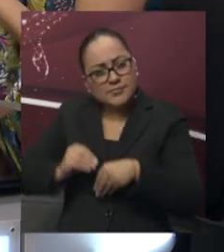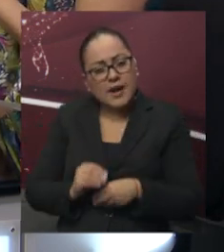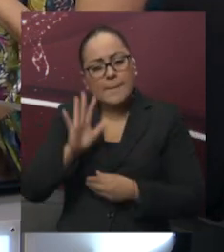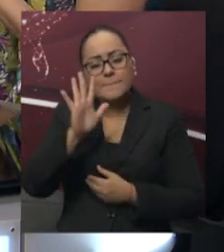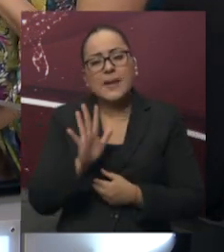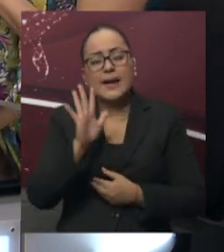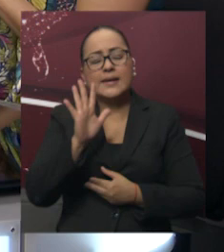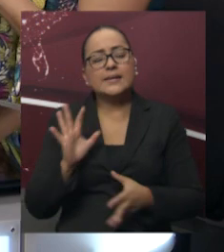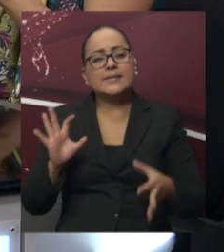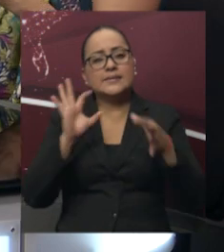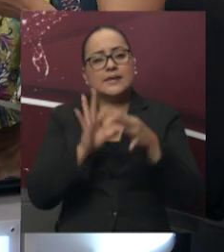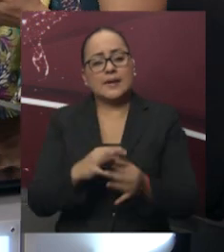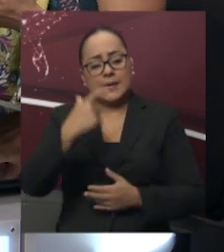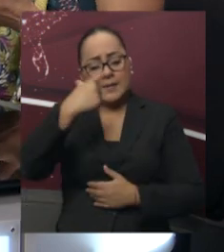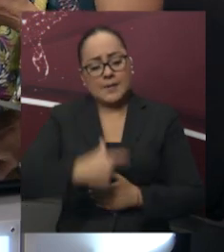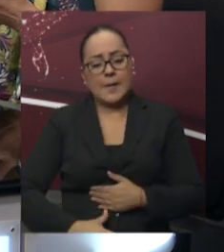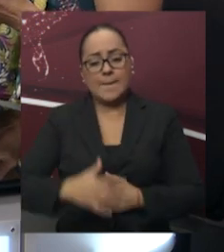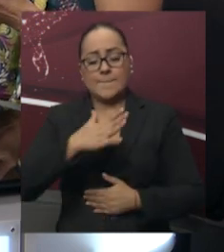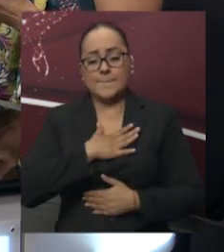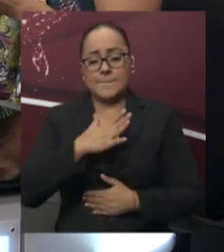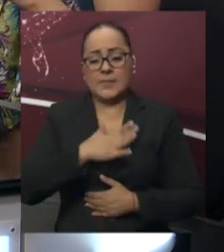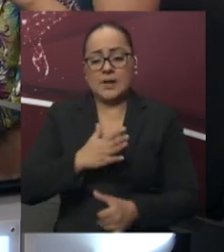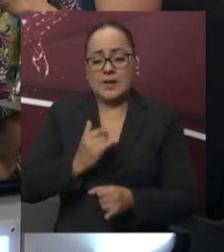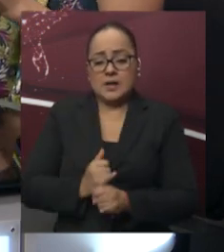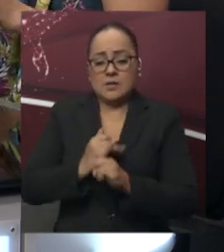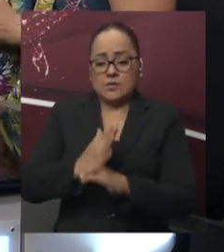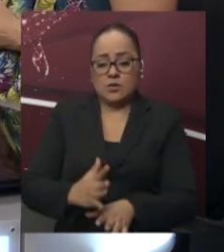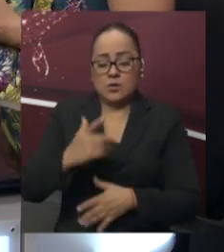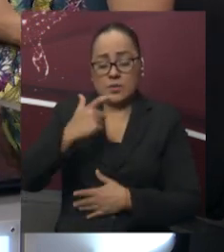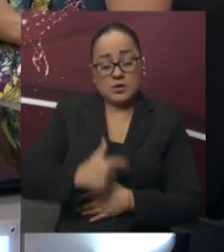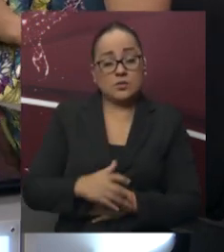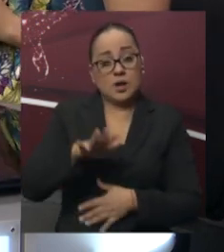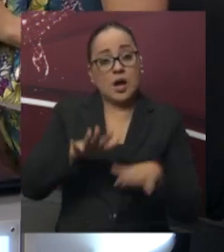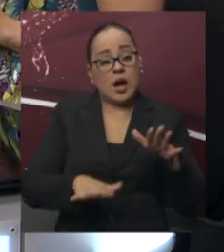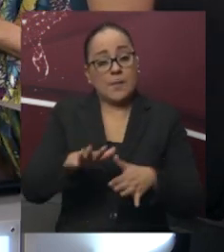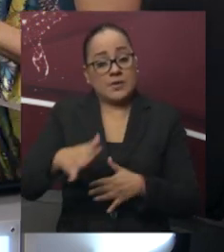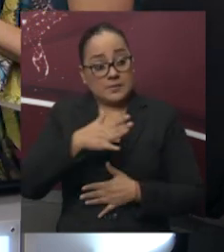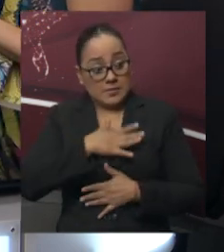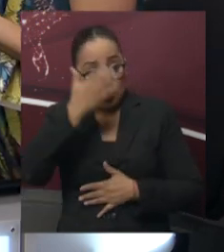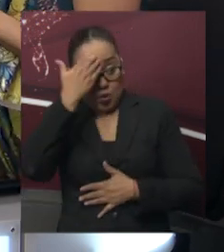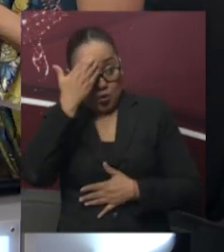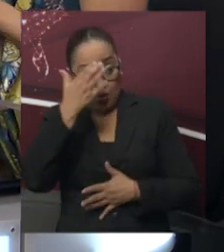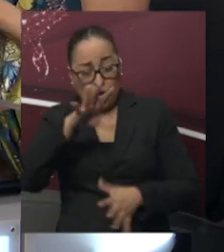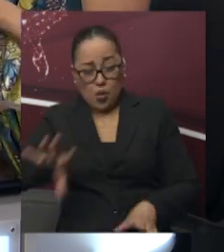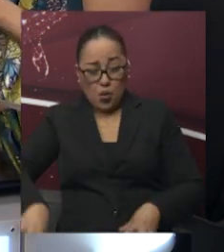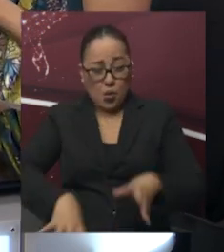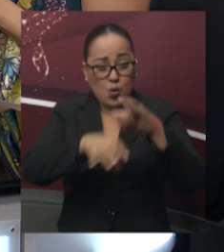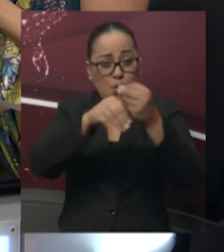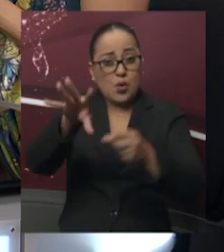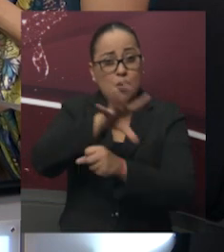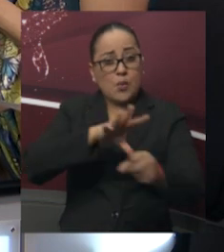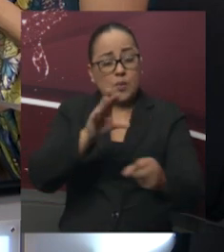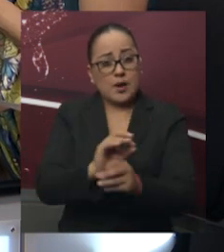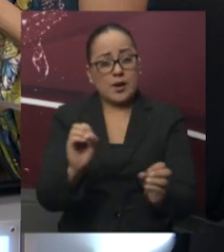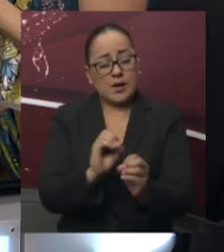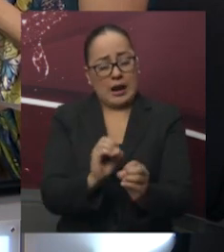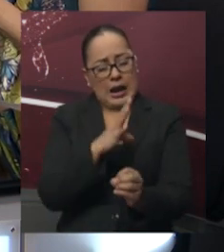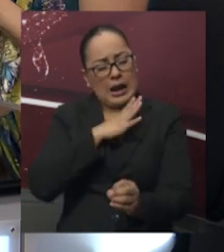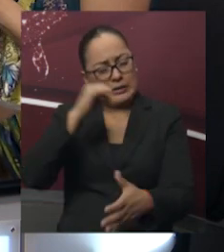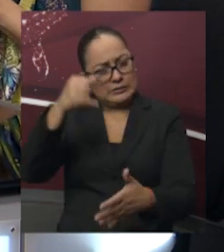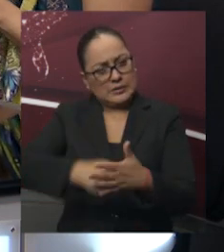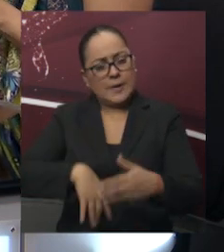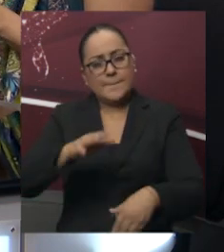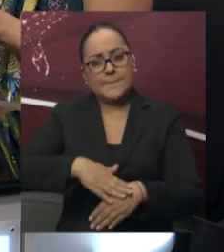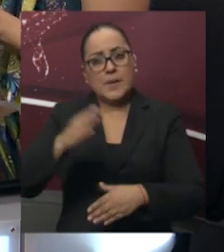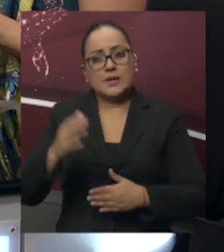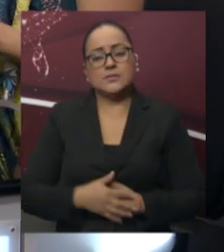conocer una personalidad mucho más puntual que muchas veces la que uno conoce. Entonces, ahí